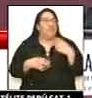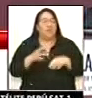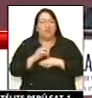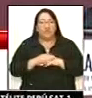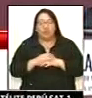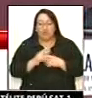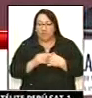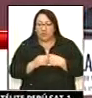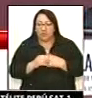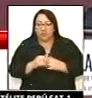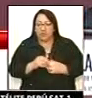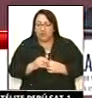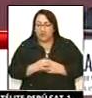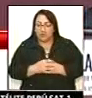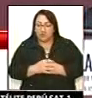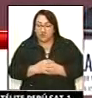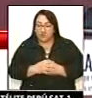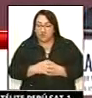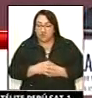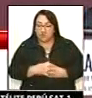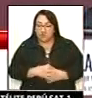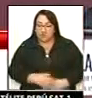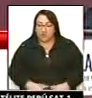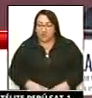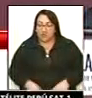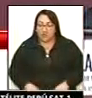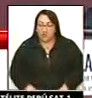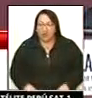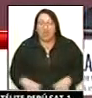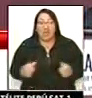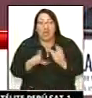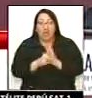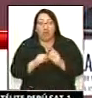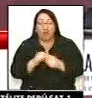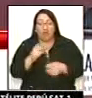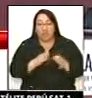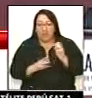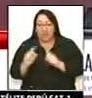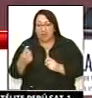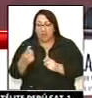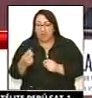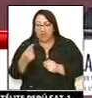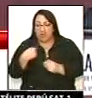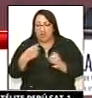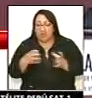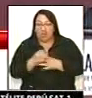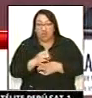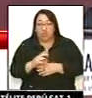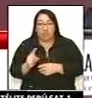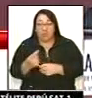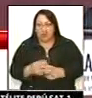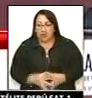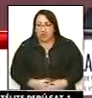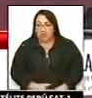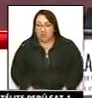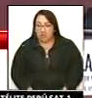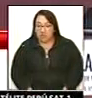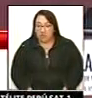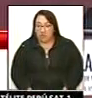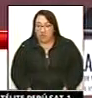de dinero, la ley con financiamiento, pero todos han coincidido que primero hay que formar este consejo, ese consejo